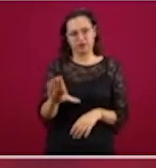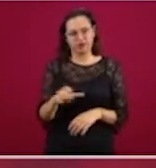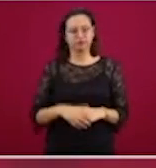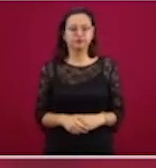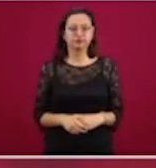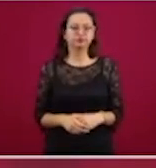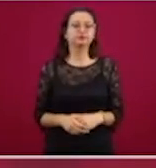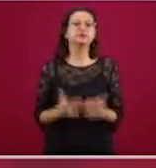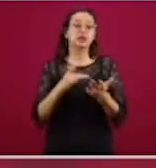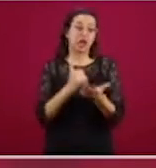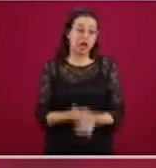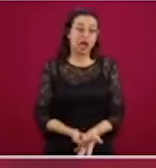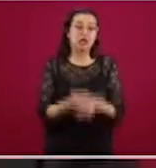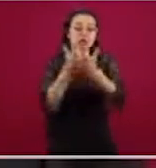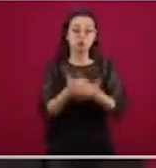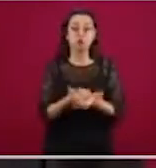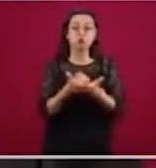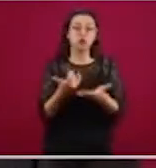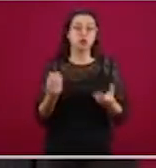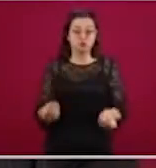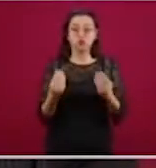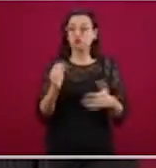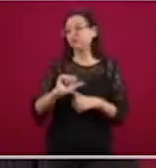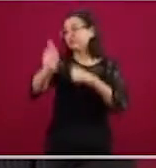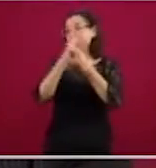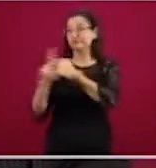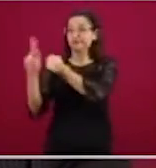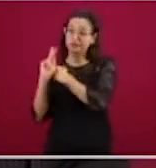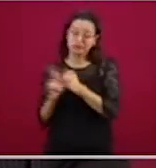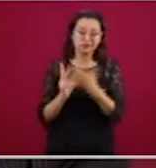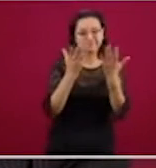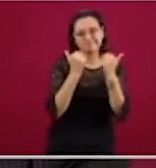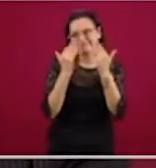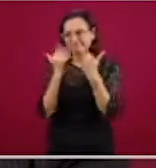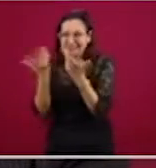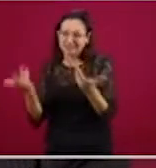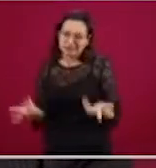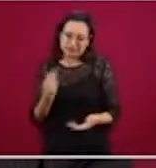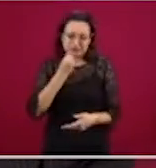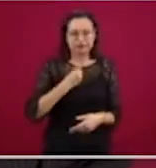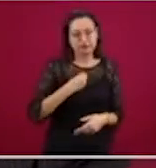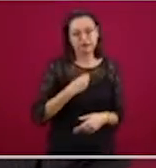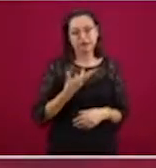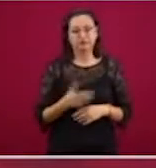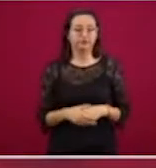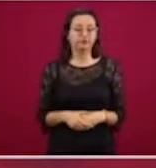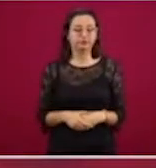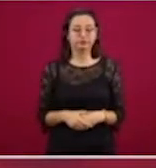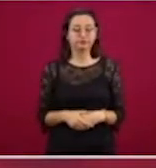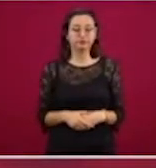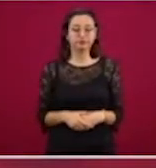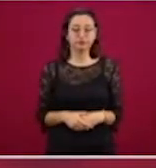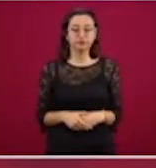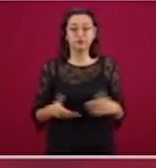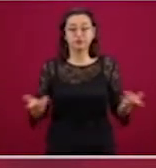Eso nos ayuda. Eso no lo tienen otros países. Por eso los que quisieran que yo